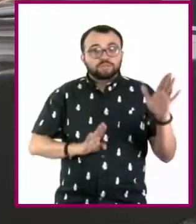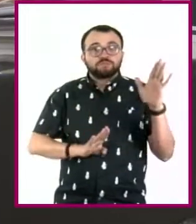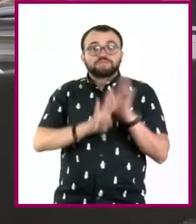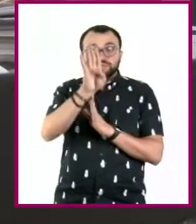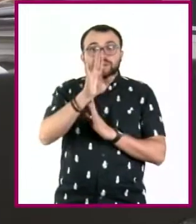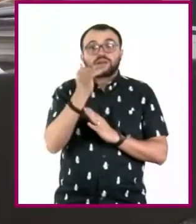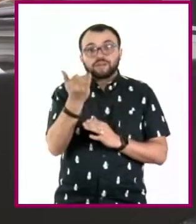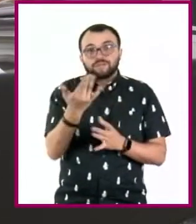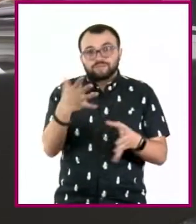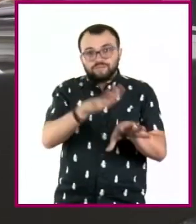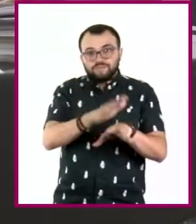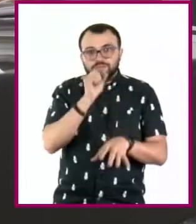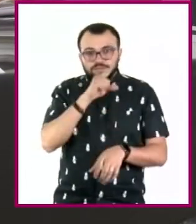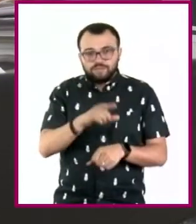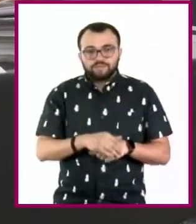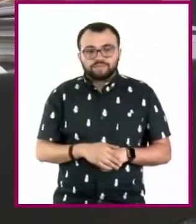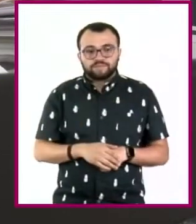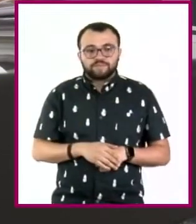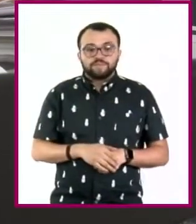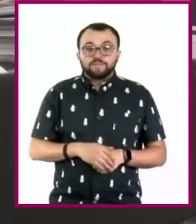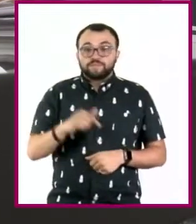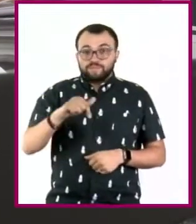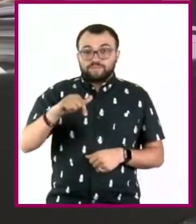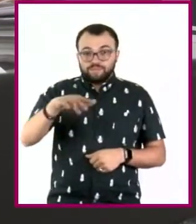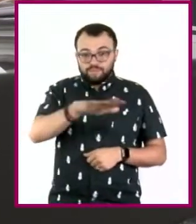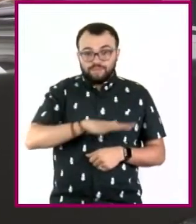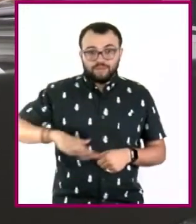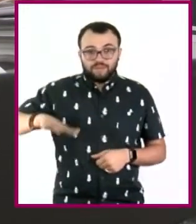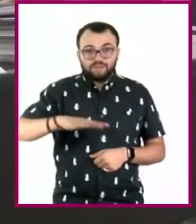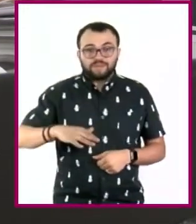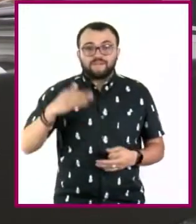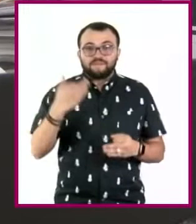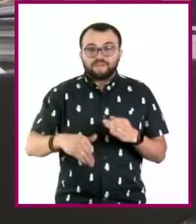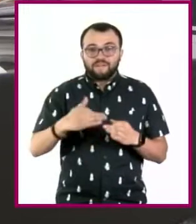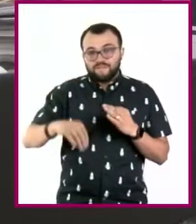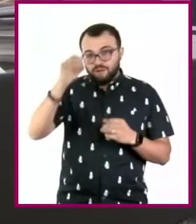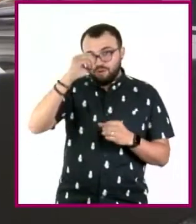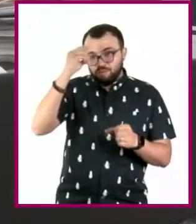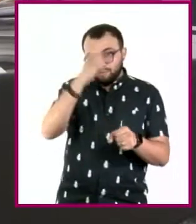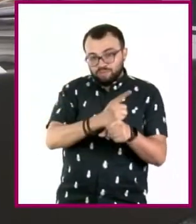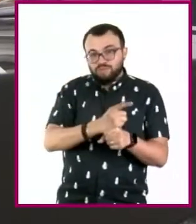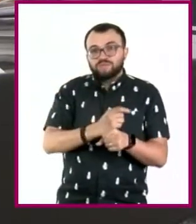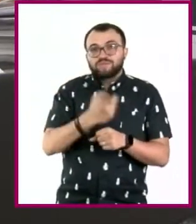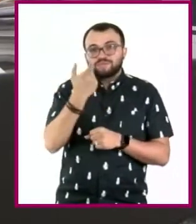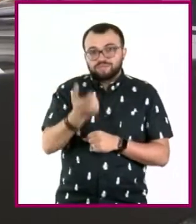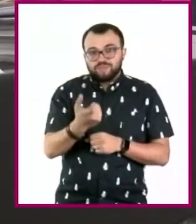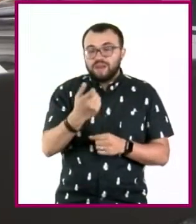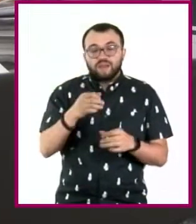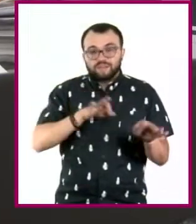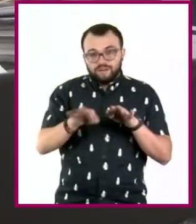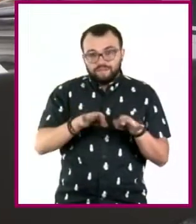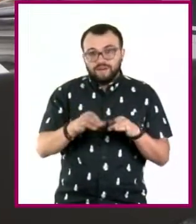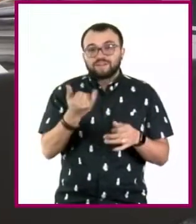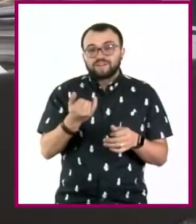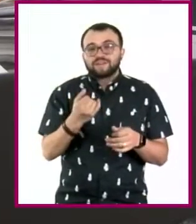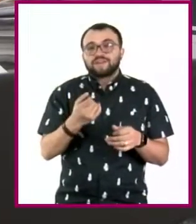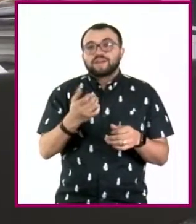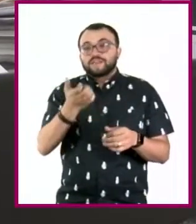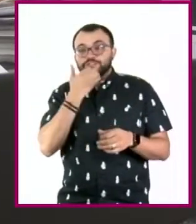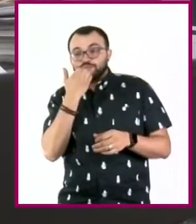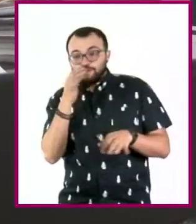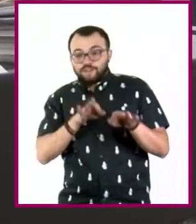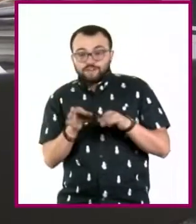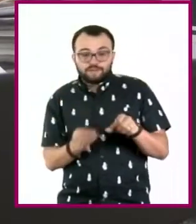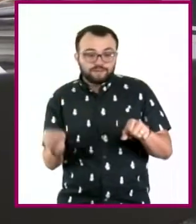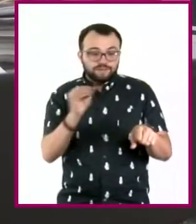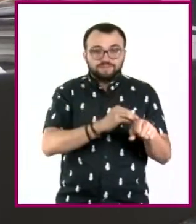inclusión. En nuestra región, la falta de buenas oportunidades de empleo y la difícil transición de la escuela al trabajo están obstaculizando